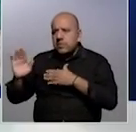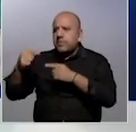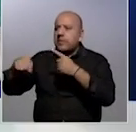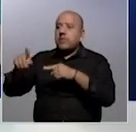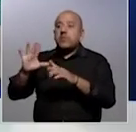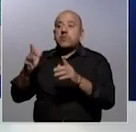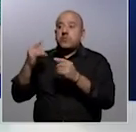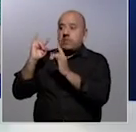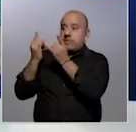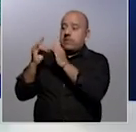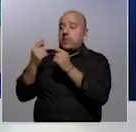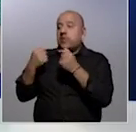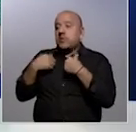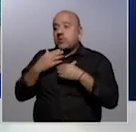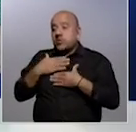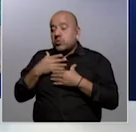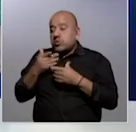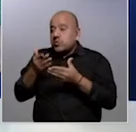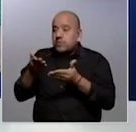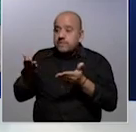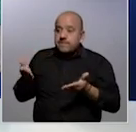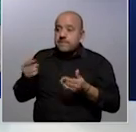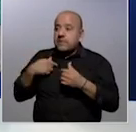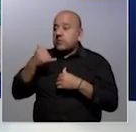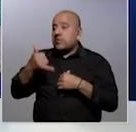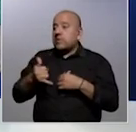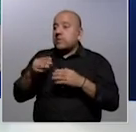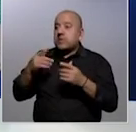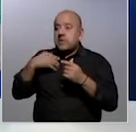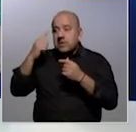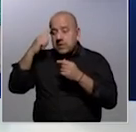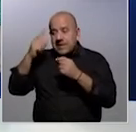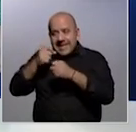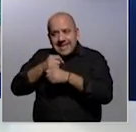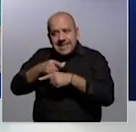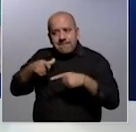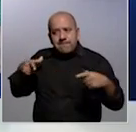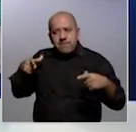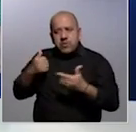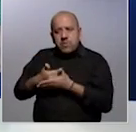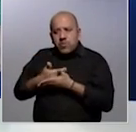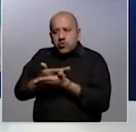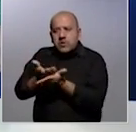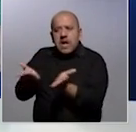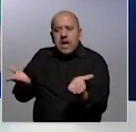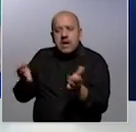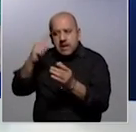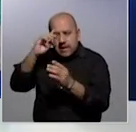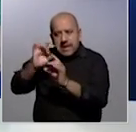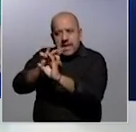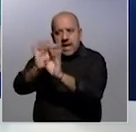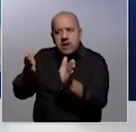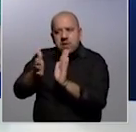indirectamente la ciudadanía este tenemos que tener una transparencia absoluta en nuestra gestión y la